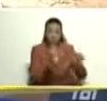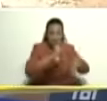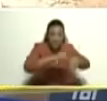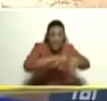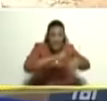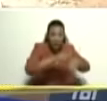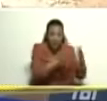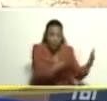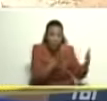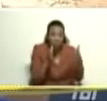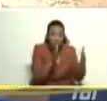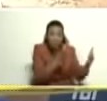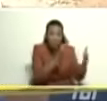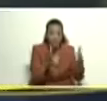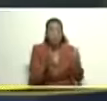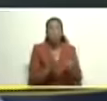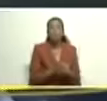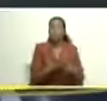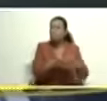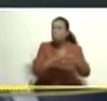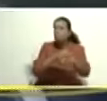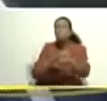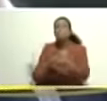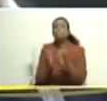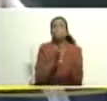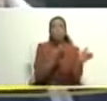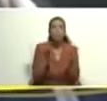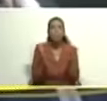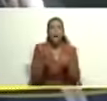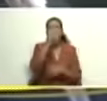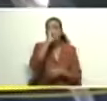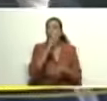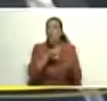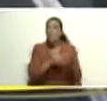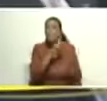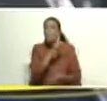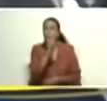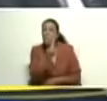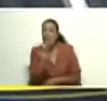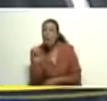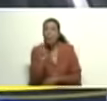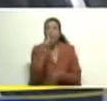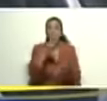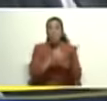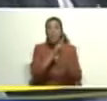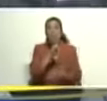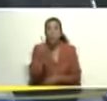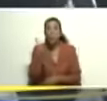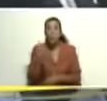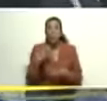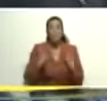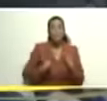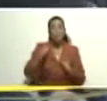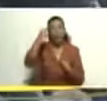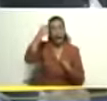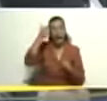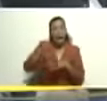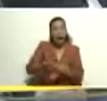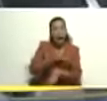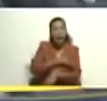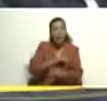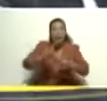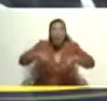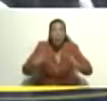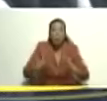Celi, Pisela, Camacho. En año 20, 21, la gente en su casa como que empezó a prepararse para una